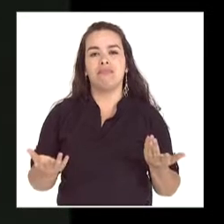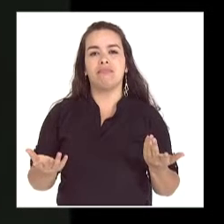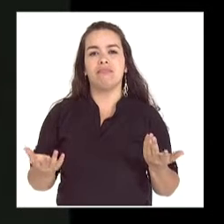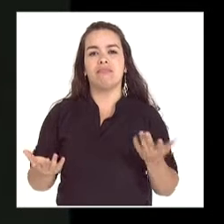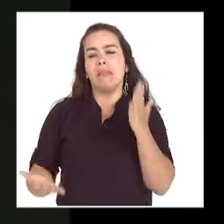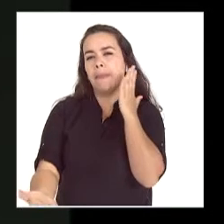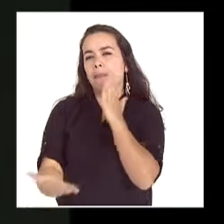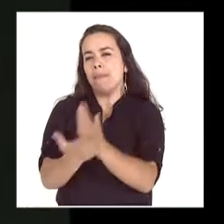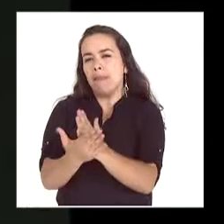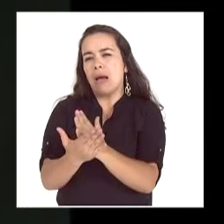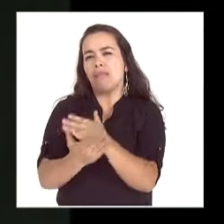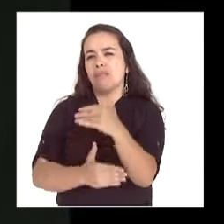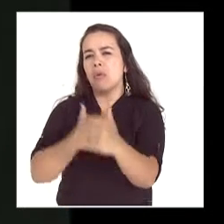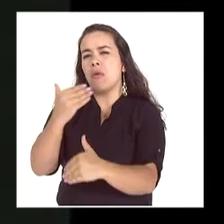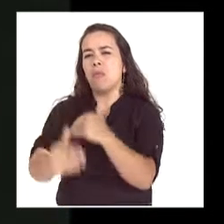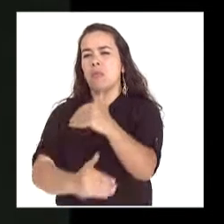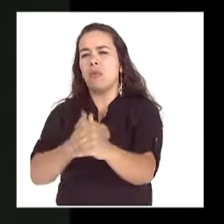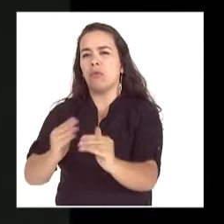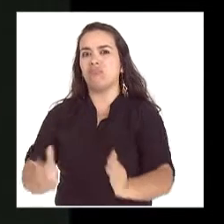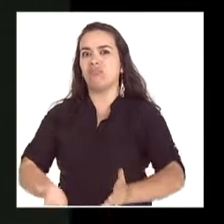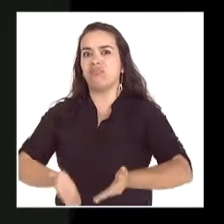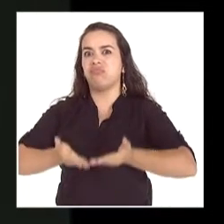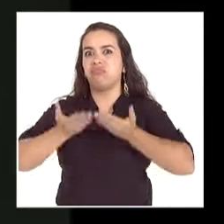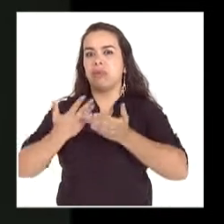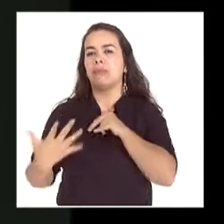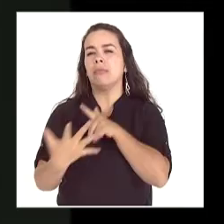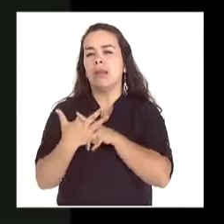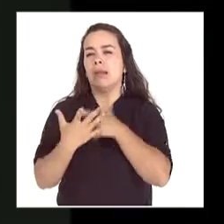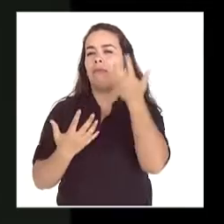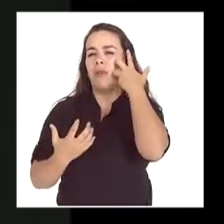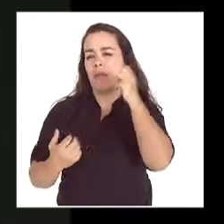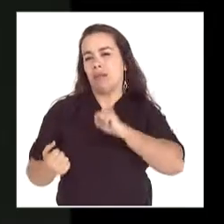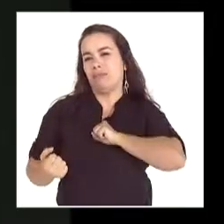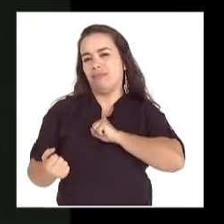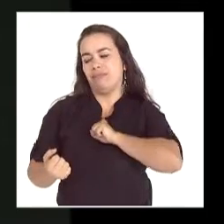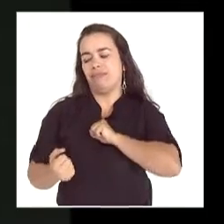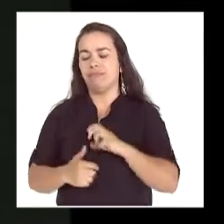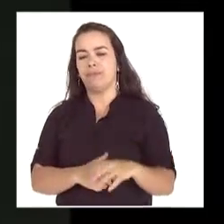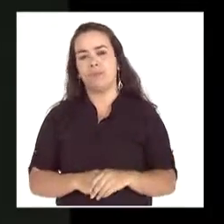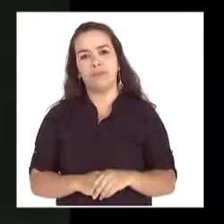favorecen el desarrollo de la enfermedad coronaria. En ese sentido,